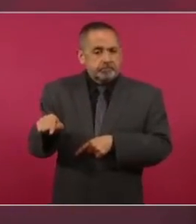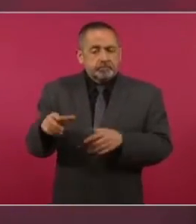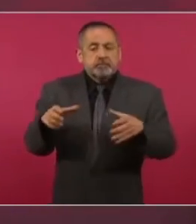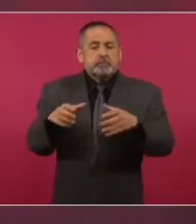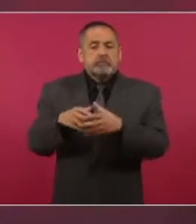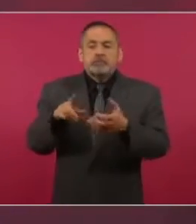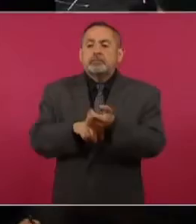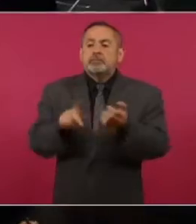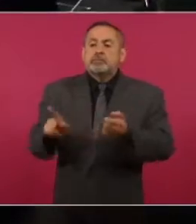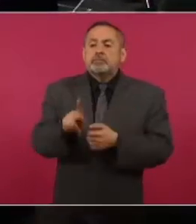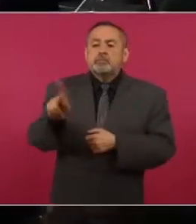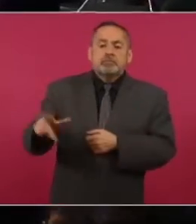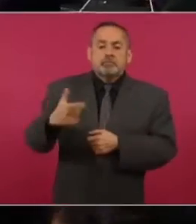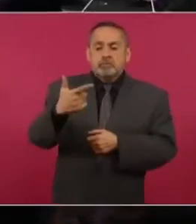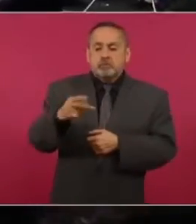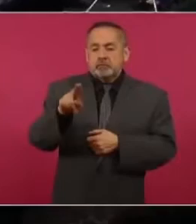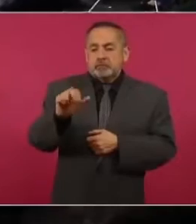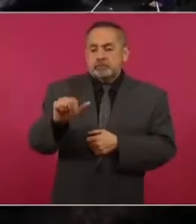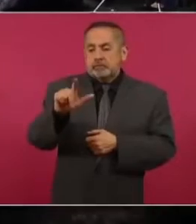Guelatao,